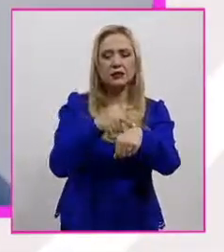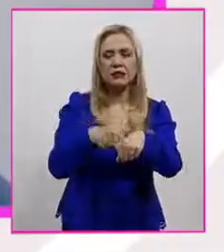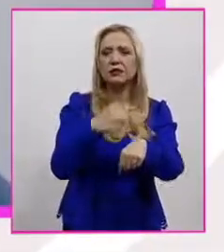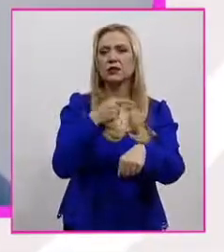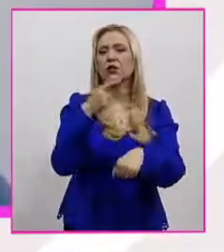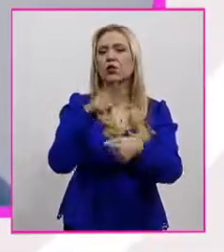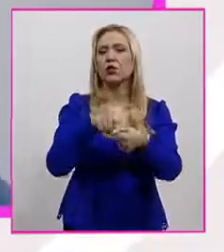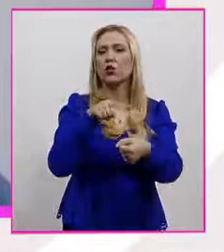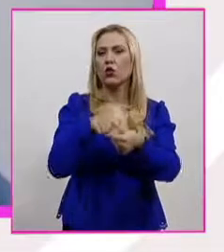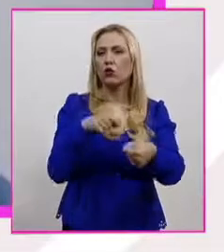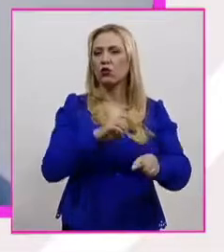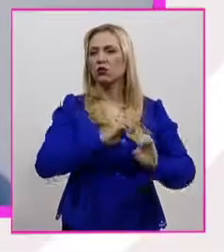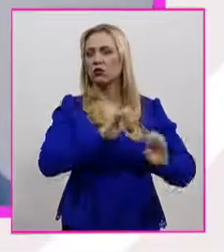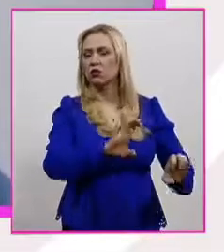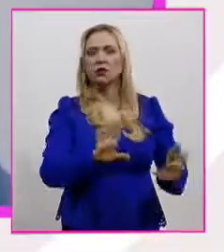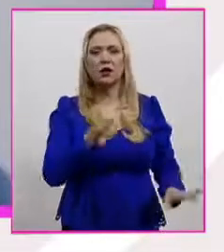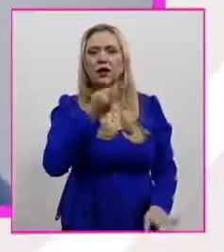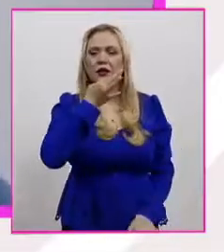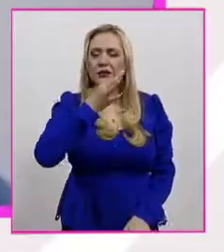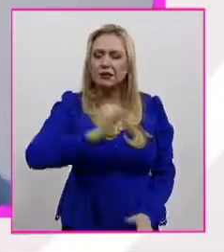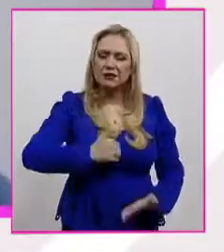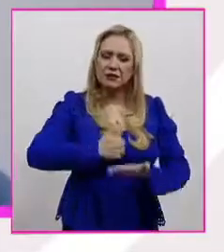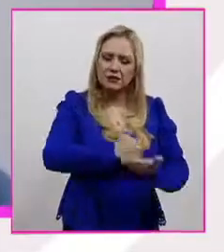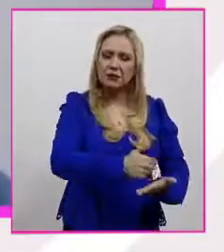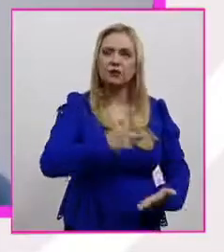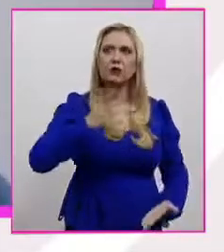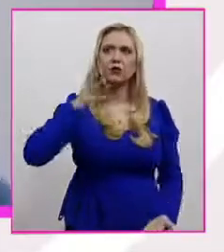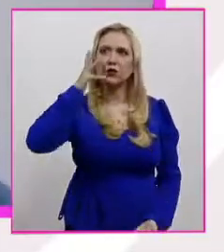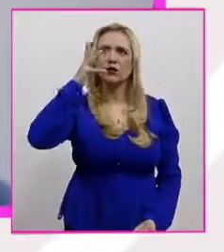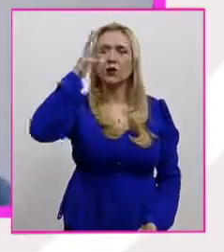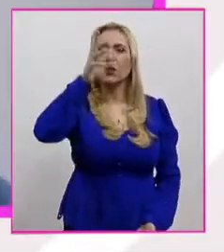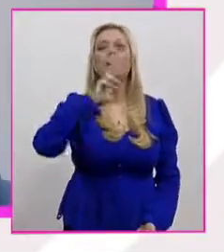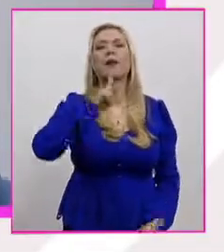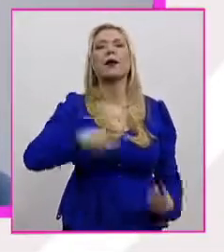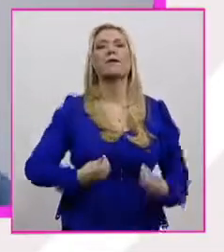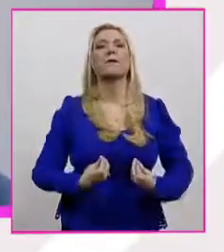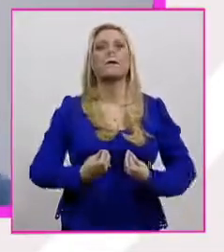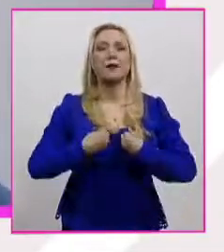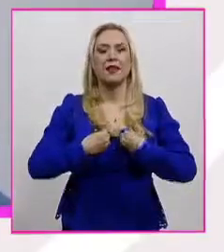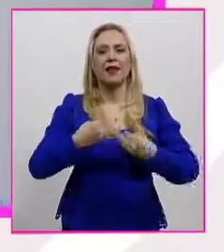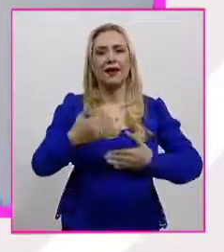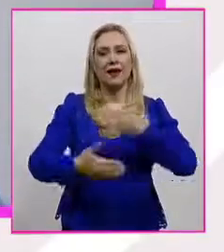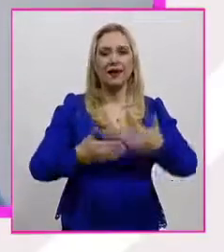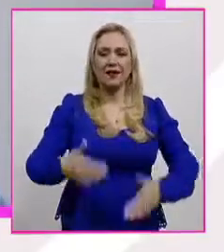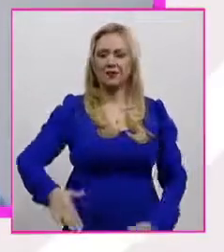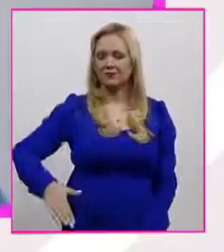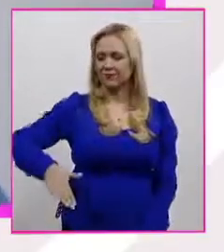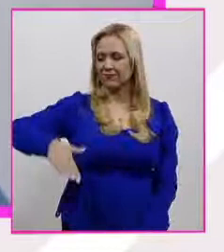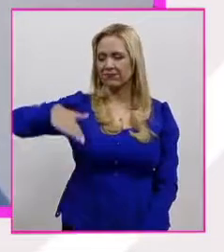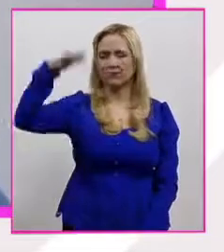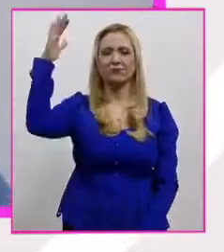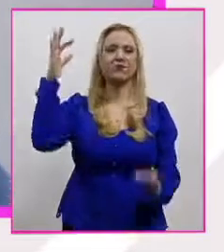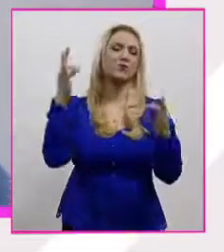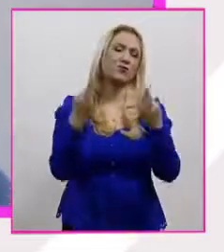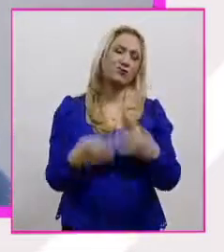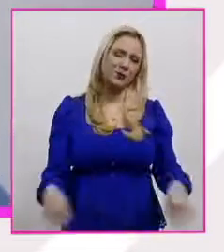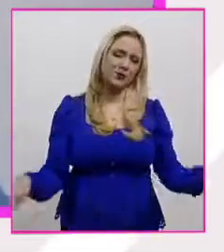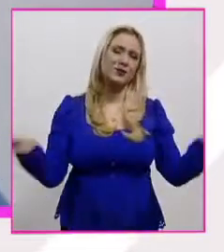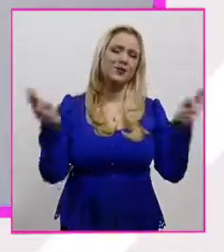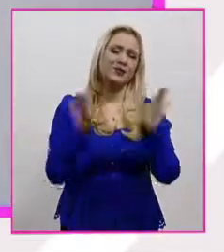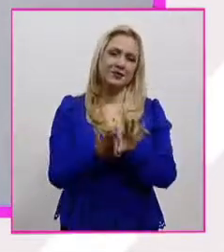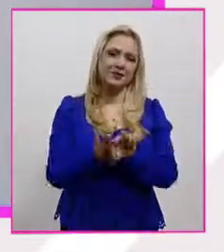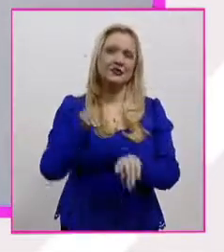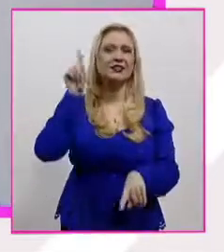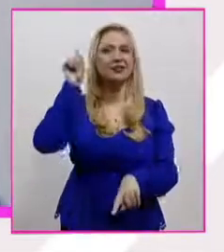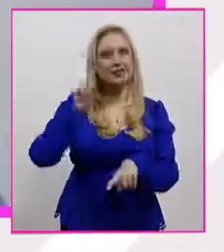mexicana a tener una mejor calidad de vida, o mejor posibilidades de vida y desarrollo, resulta fundamental, ¿no? Quitarle